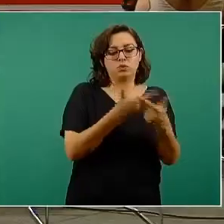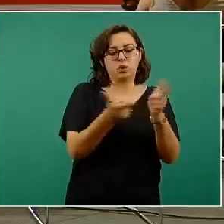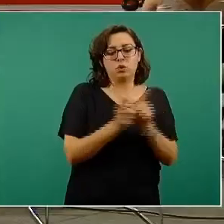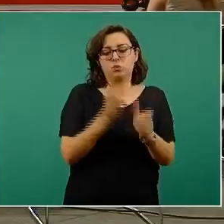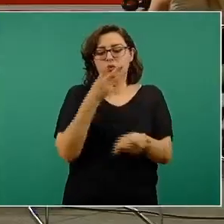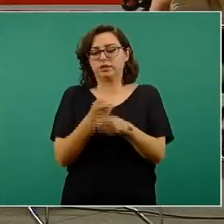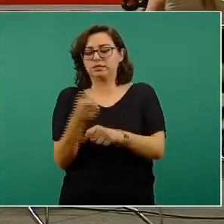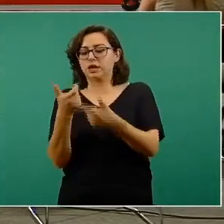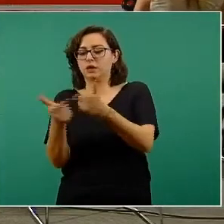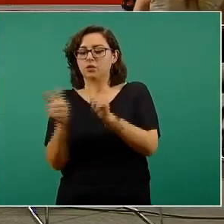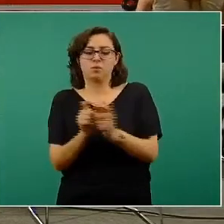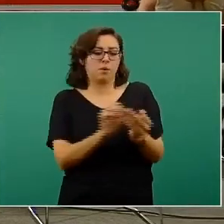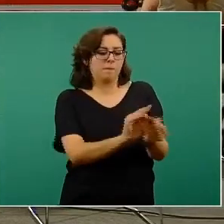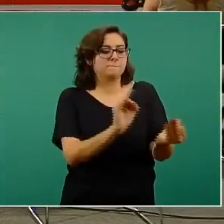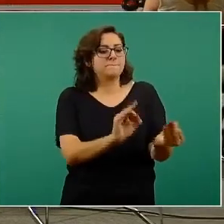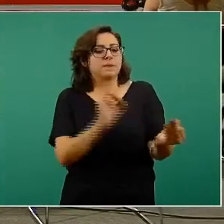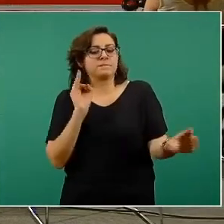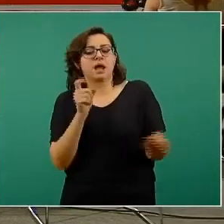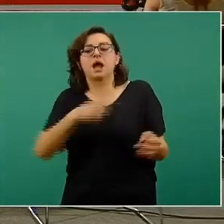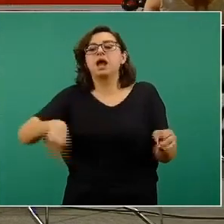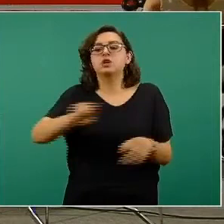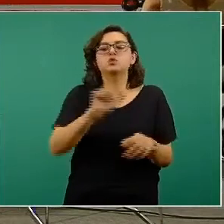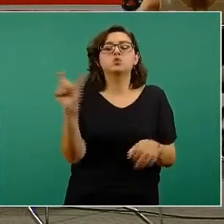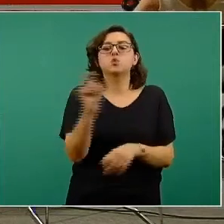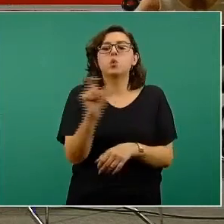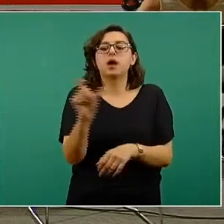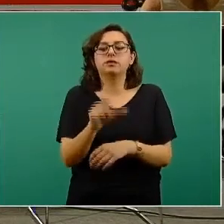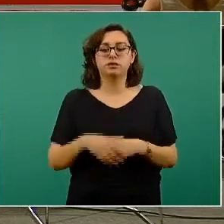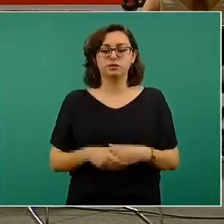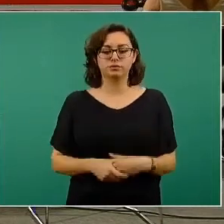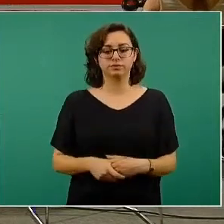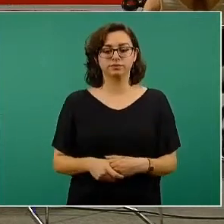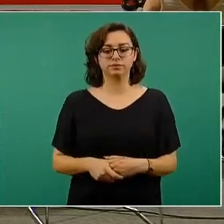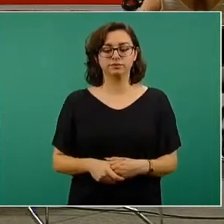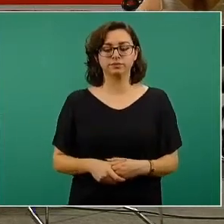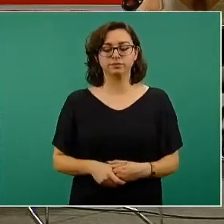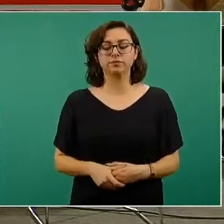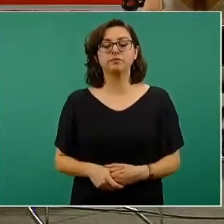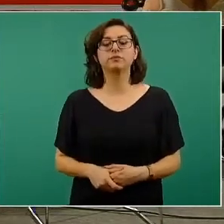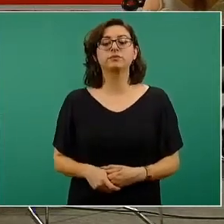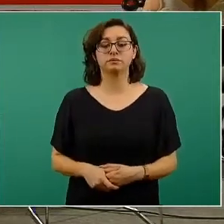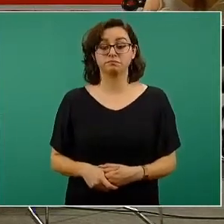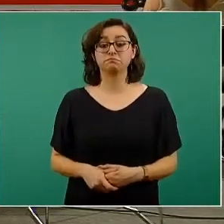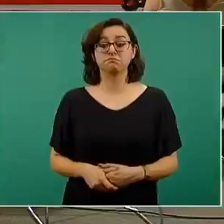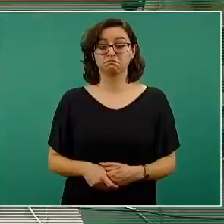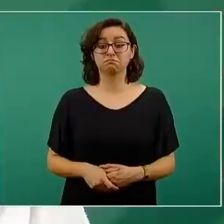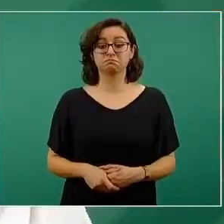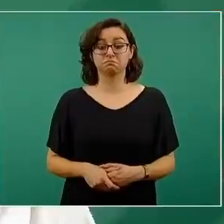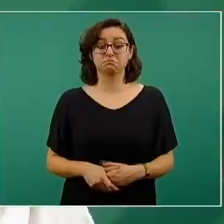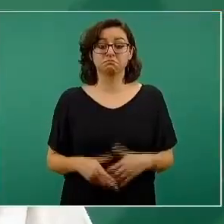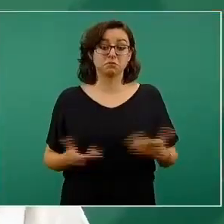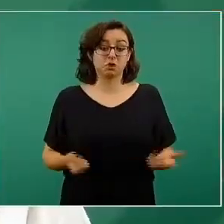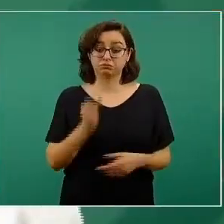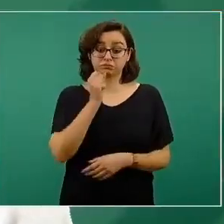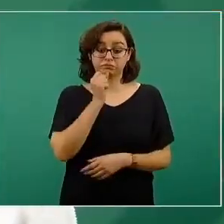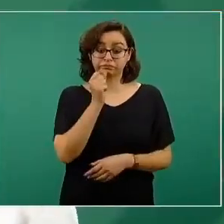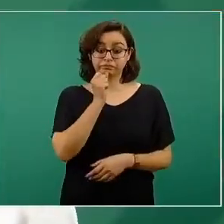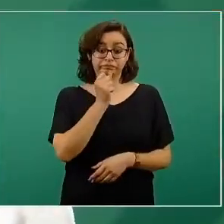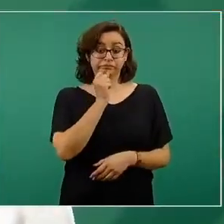esta luz para que también deje de haber este tipo de especulaciones? Cómo no, con mucho gusto. En cuanto tengamos esta